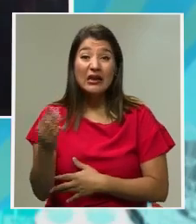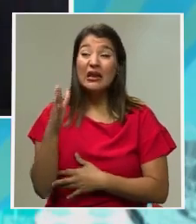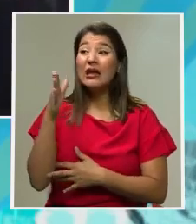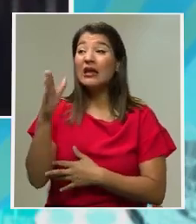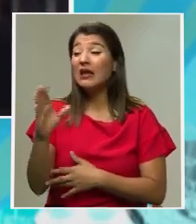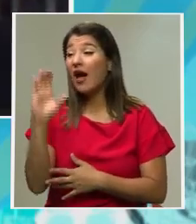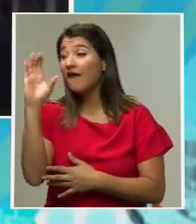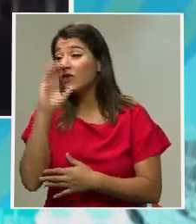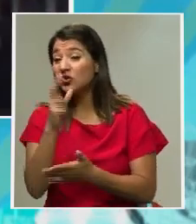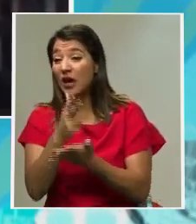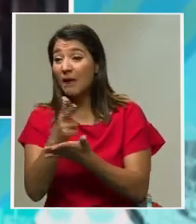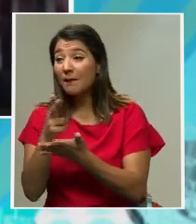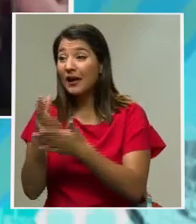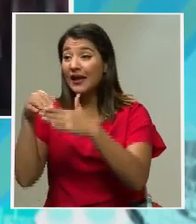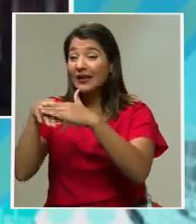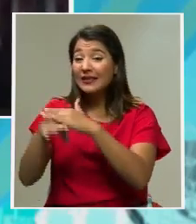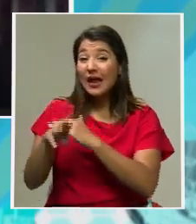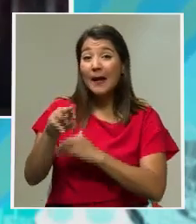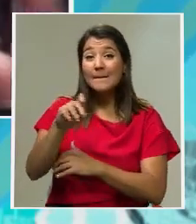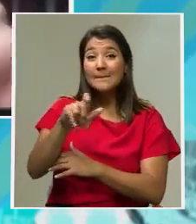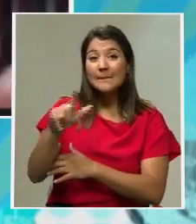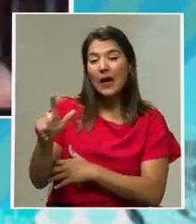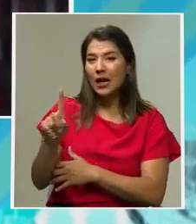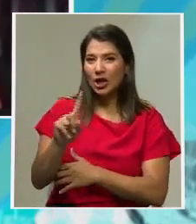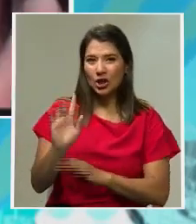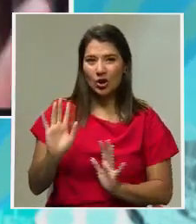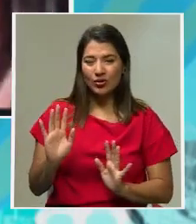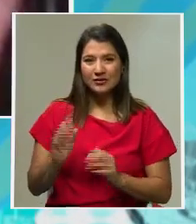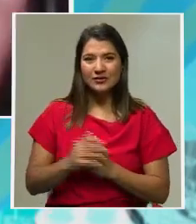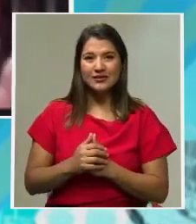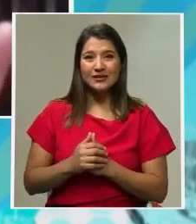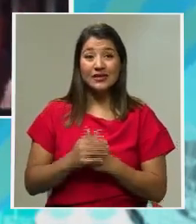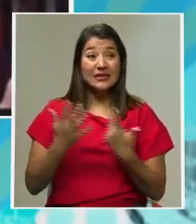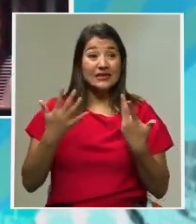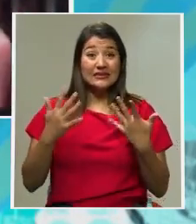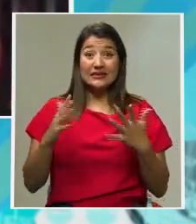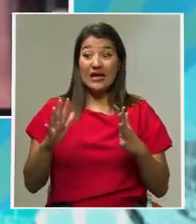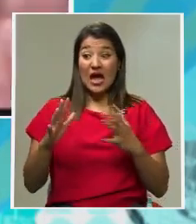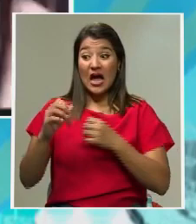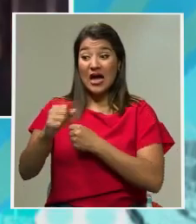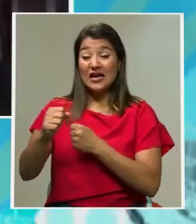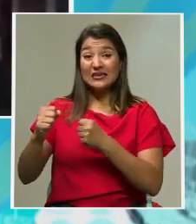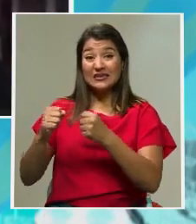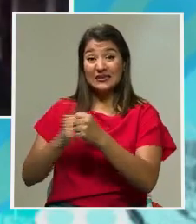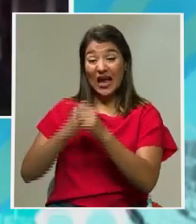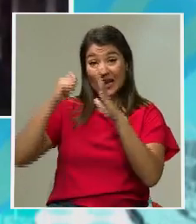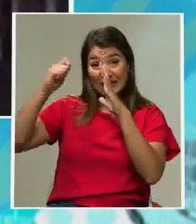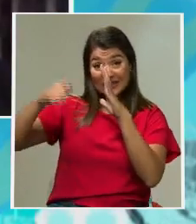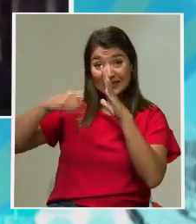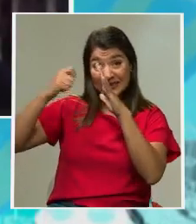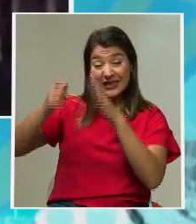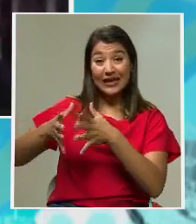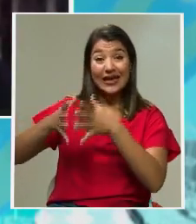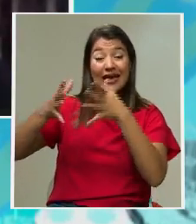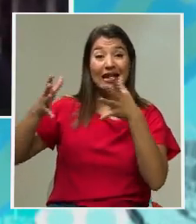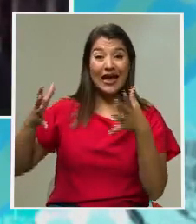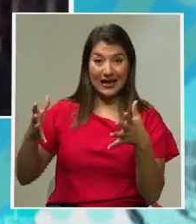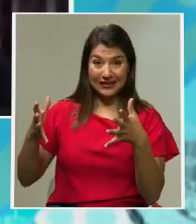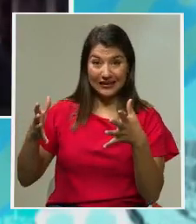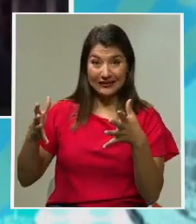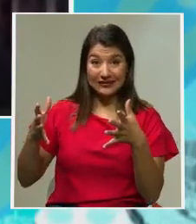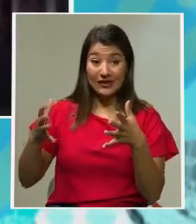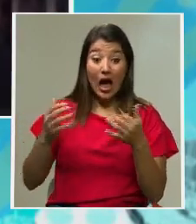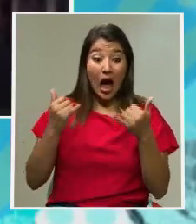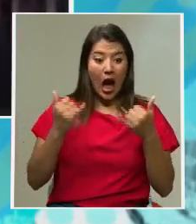mall, atravesarlo, ¿verdad? Ya, digamos, el paso de las salas de cine, de las salas grandes, a las